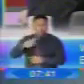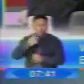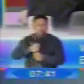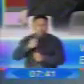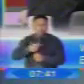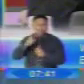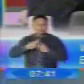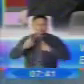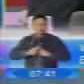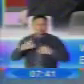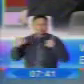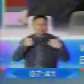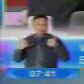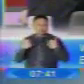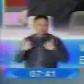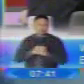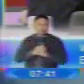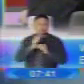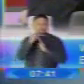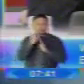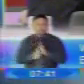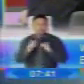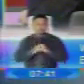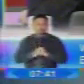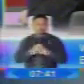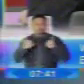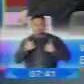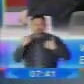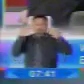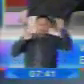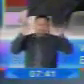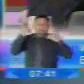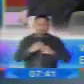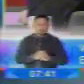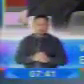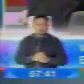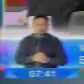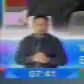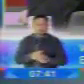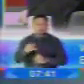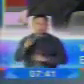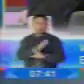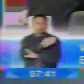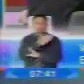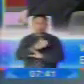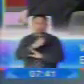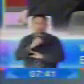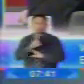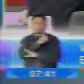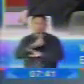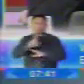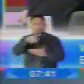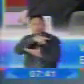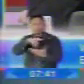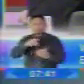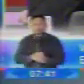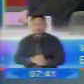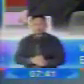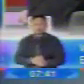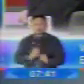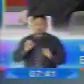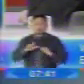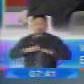a diferentes actividades artísticas, artes escénicas, cinematográficas, editoriales, musicales, danza, etcétera. Para